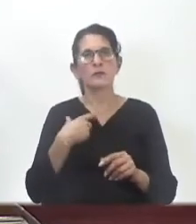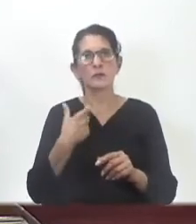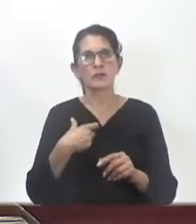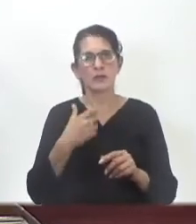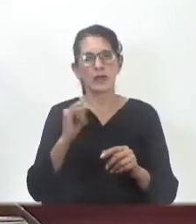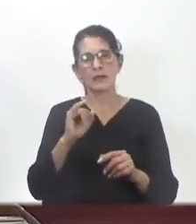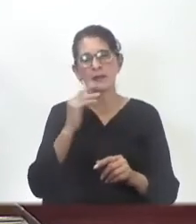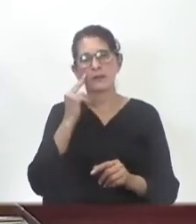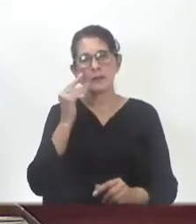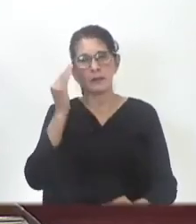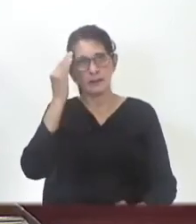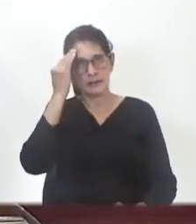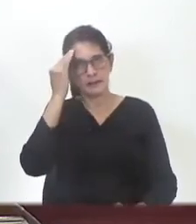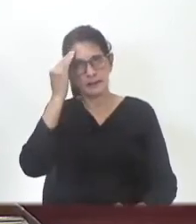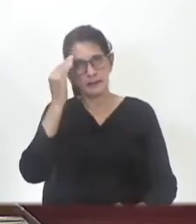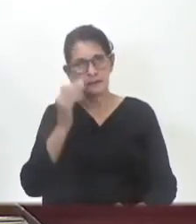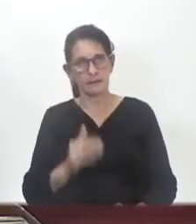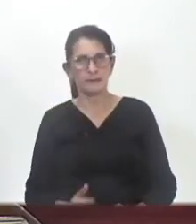trastornos de salud mental.